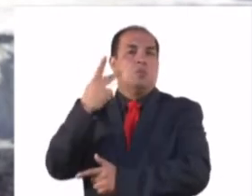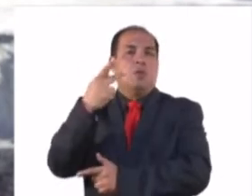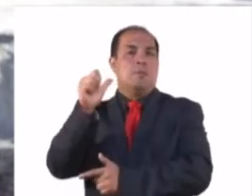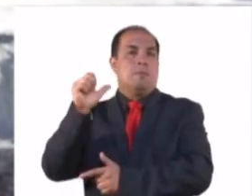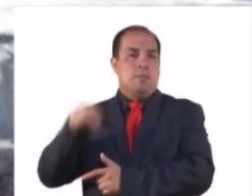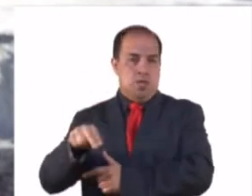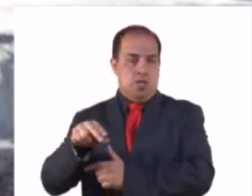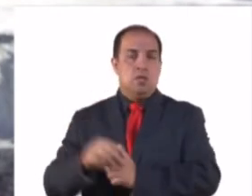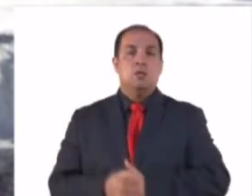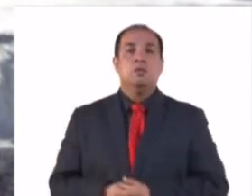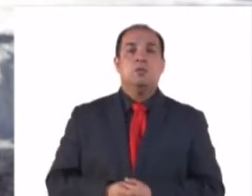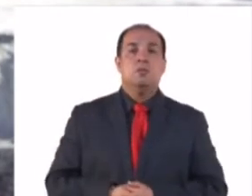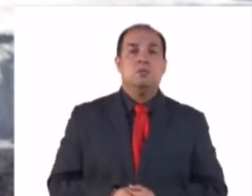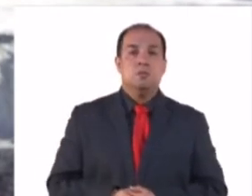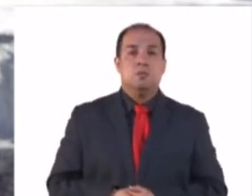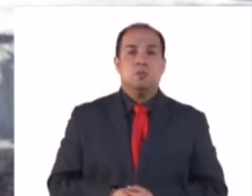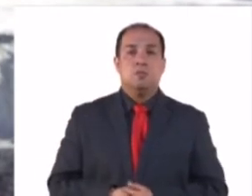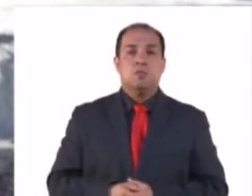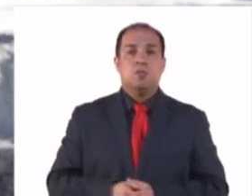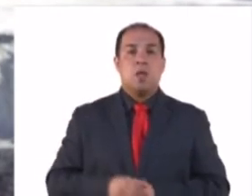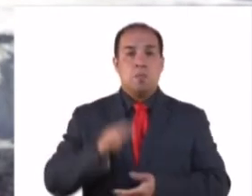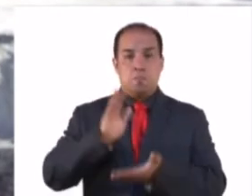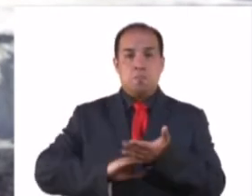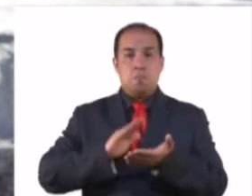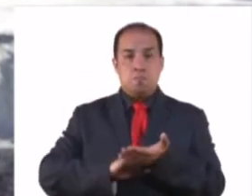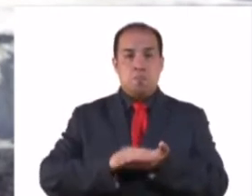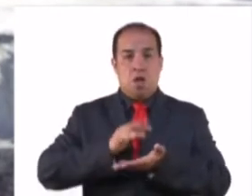Entonces, lo que demuestra es que